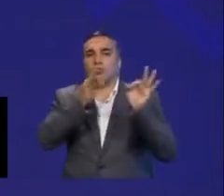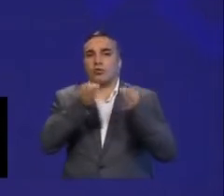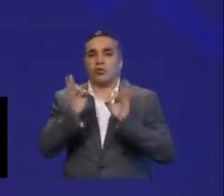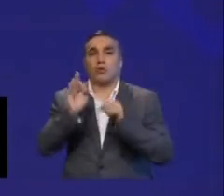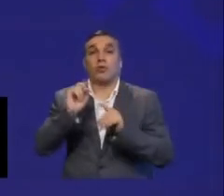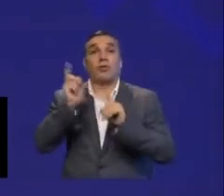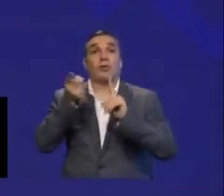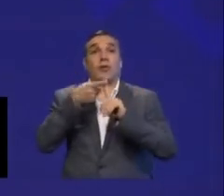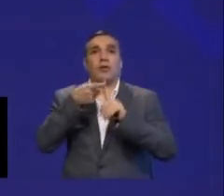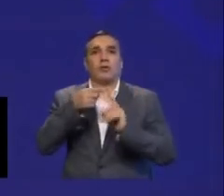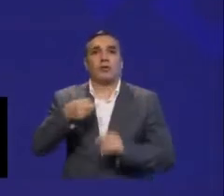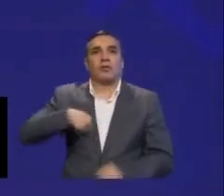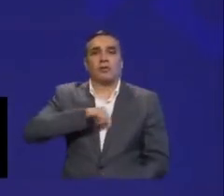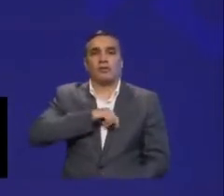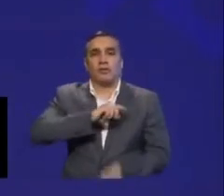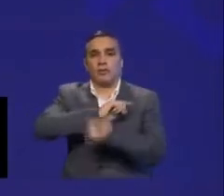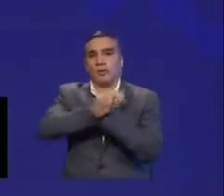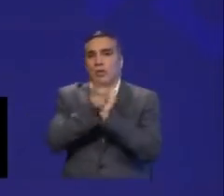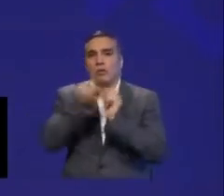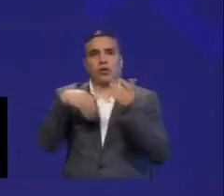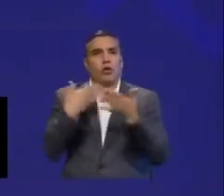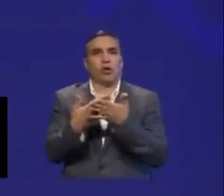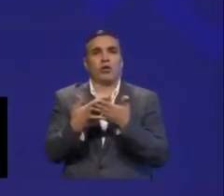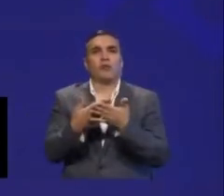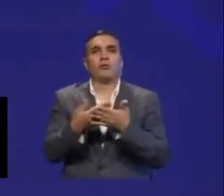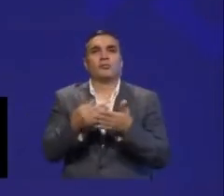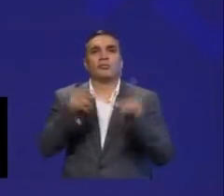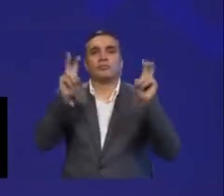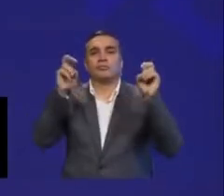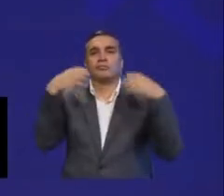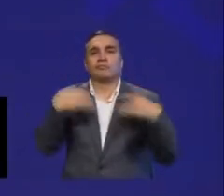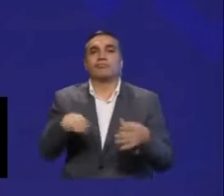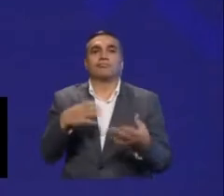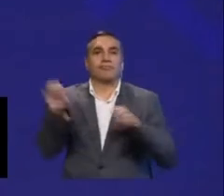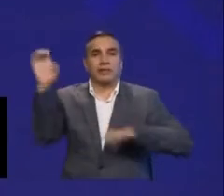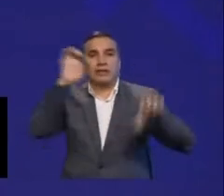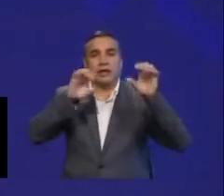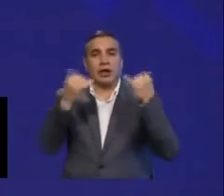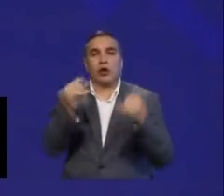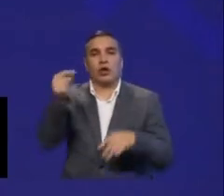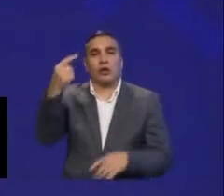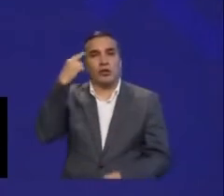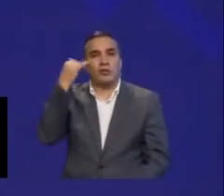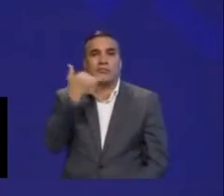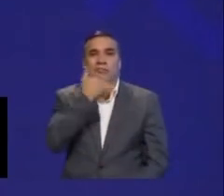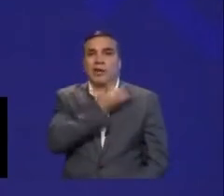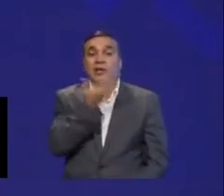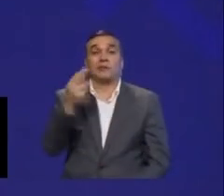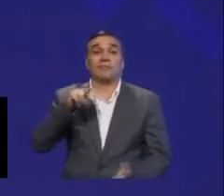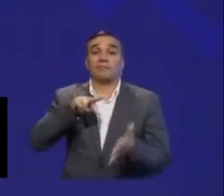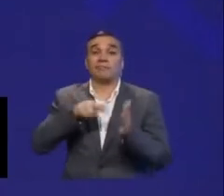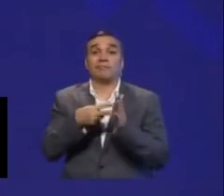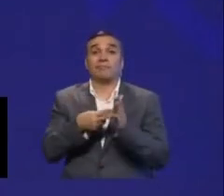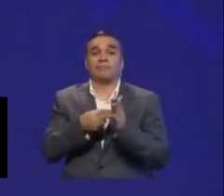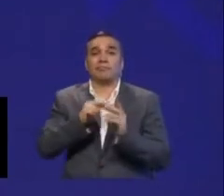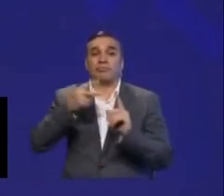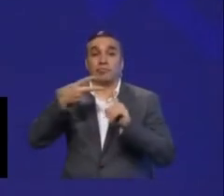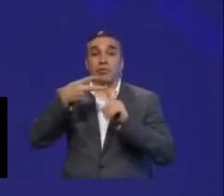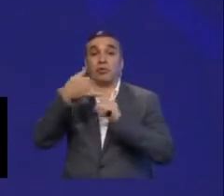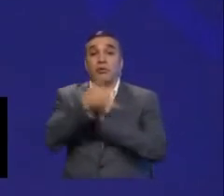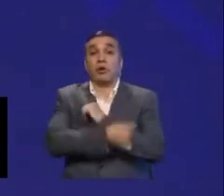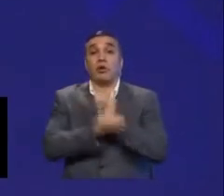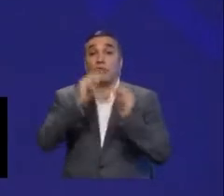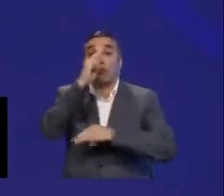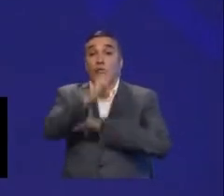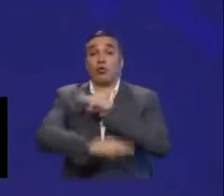En primer lugar, vamos a cambiar completamente la fracasada estrategia del actual gobierno que nos ha llevado a ser el segundo país en